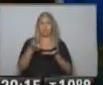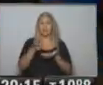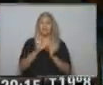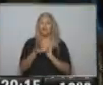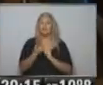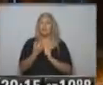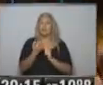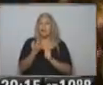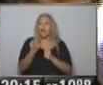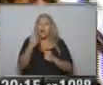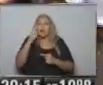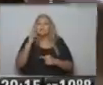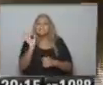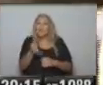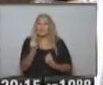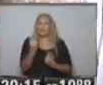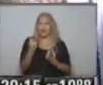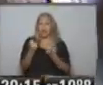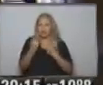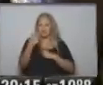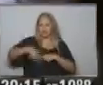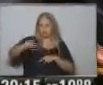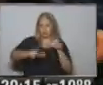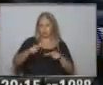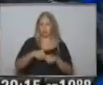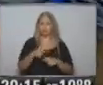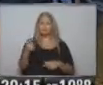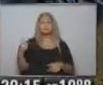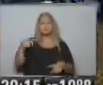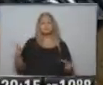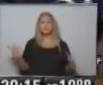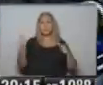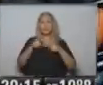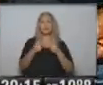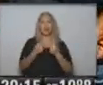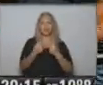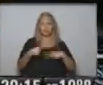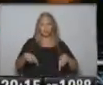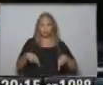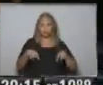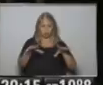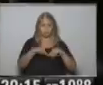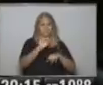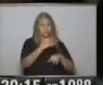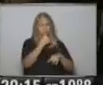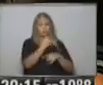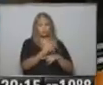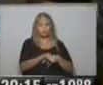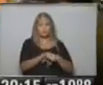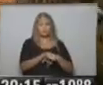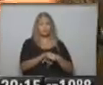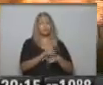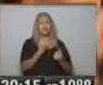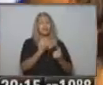articulación de las necesidades de los vecinos del barrio. Se han juntado para juntar cosas para el barrio, ¿no es cierto?